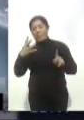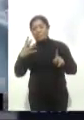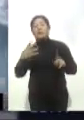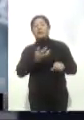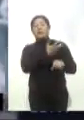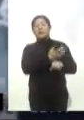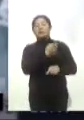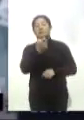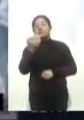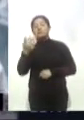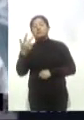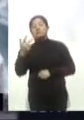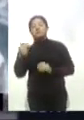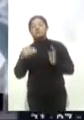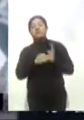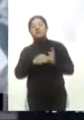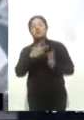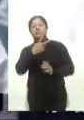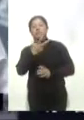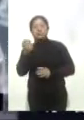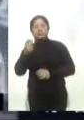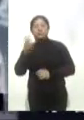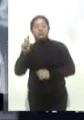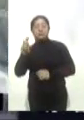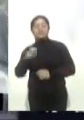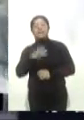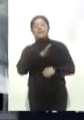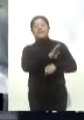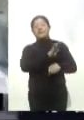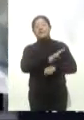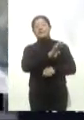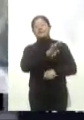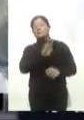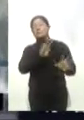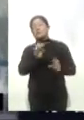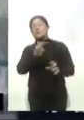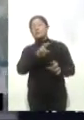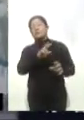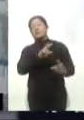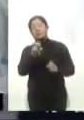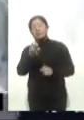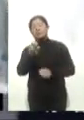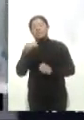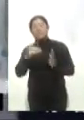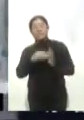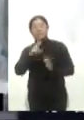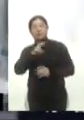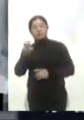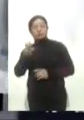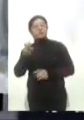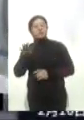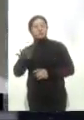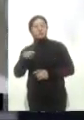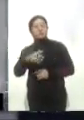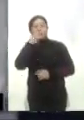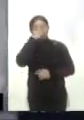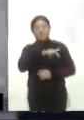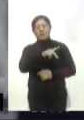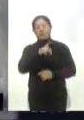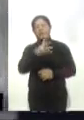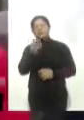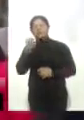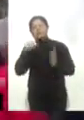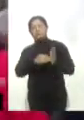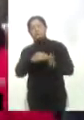156.830, Brasil con 95.819, México con 48.869